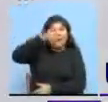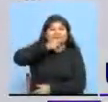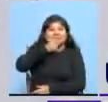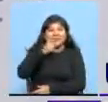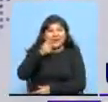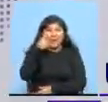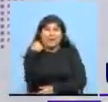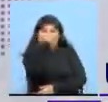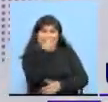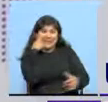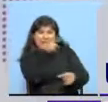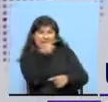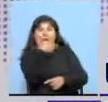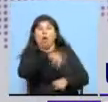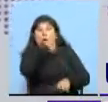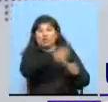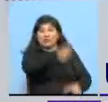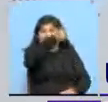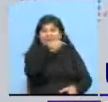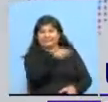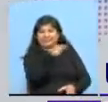allá está el otro palo también.